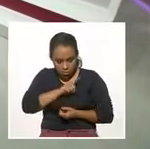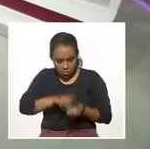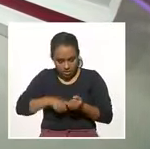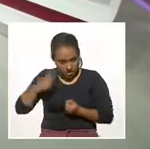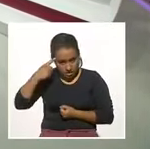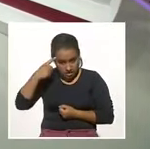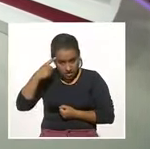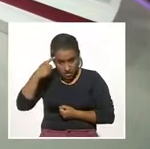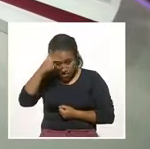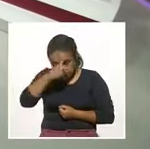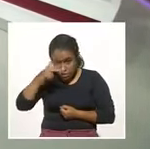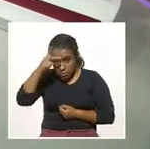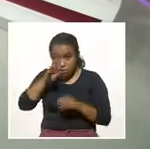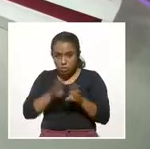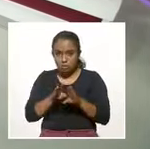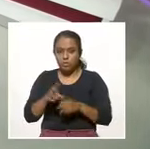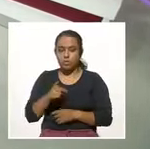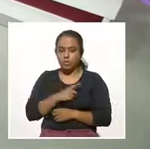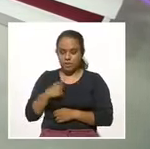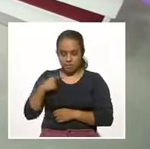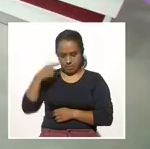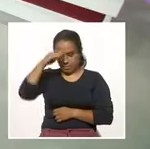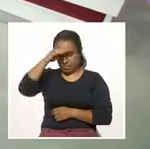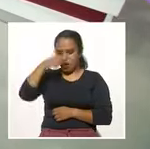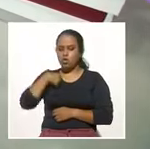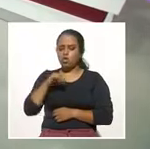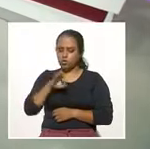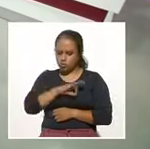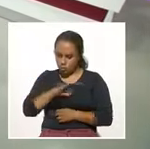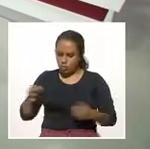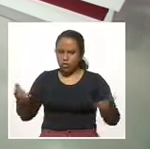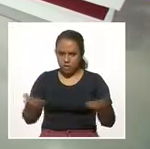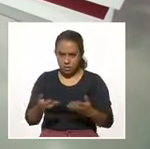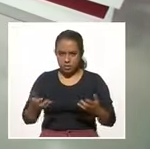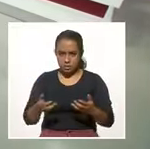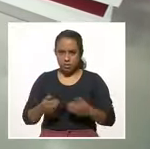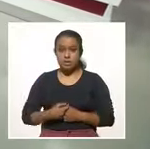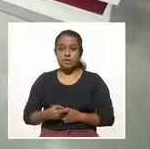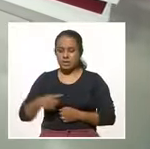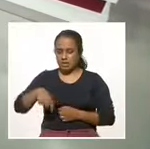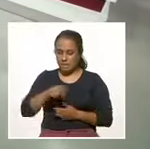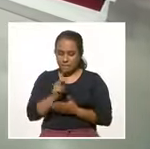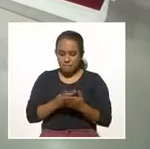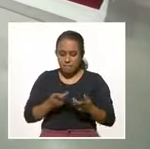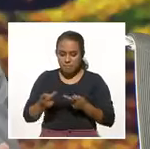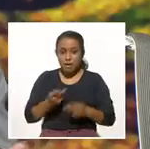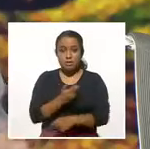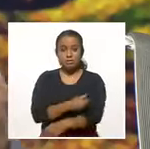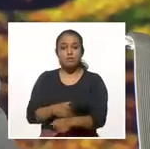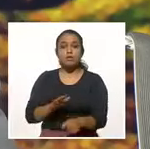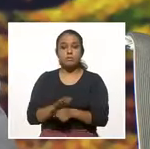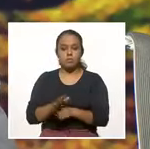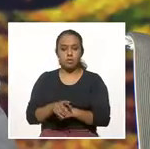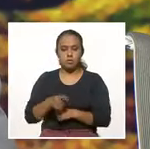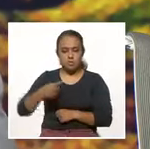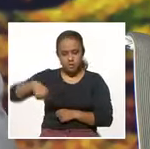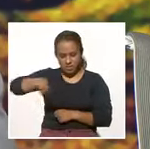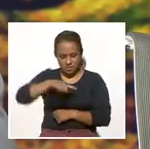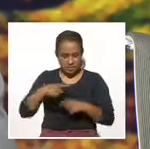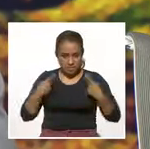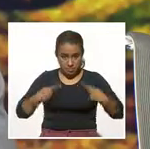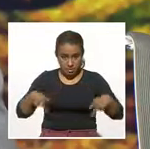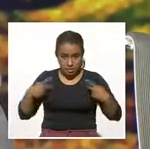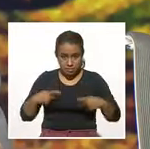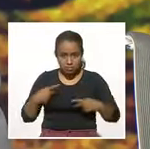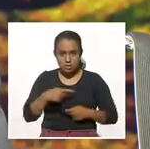es que haya cosas que nosotros creamos que podemos hacer. Entonces, justamente el plan familiar es la herramienta para que nosotros como